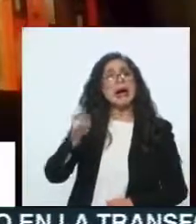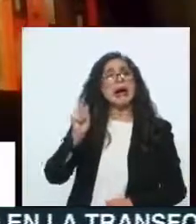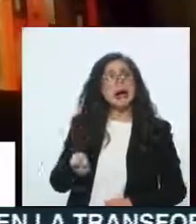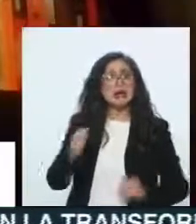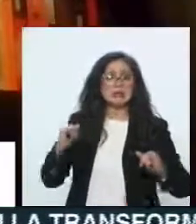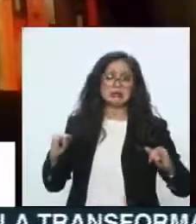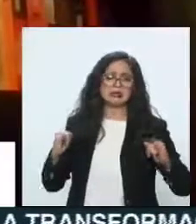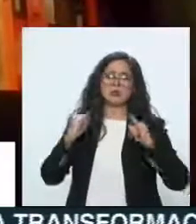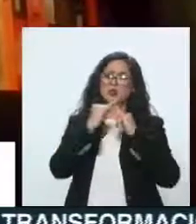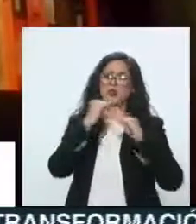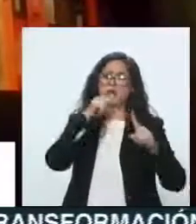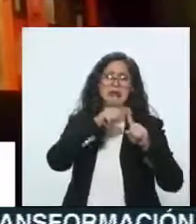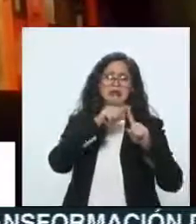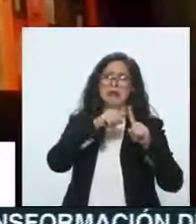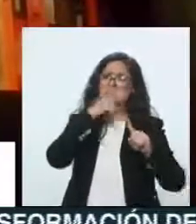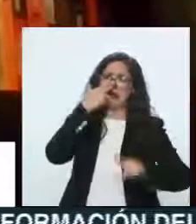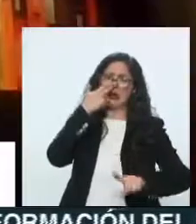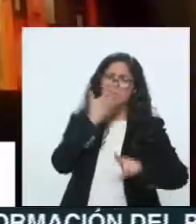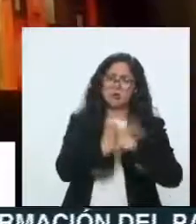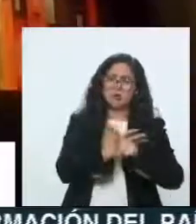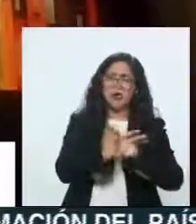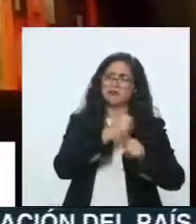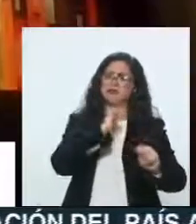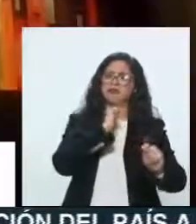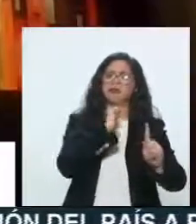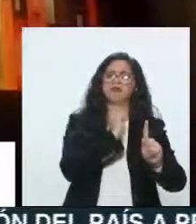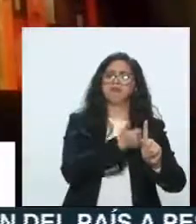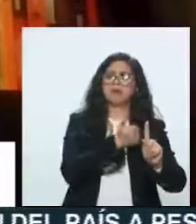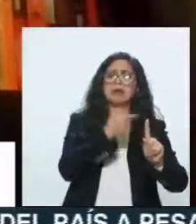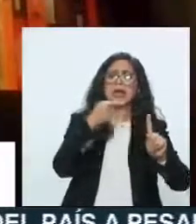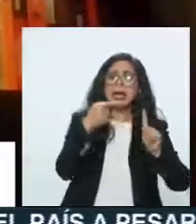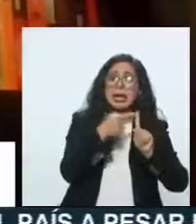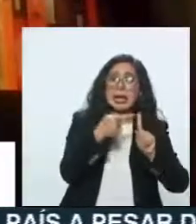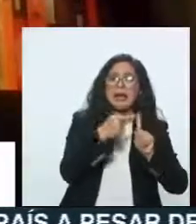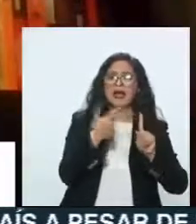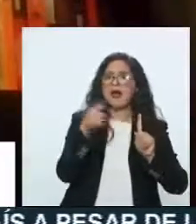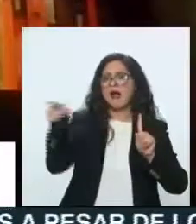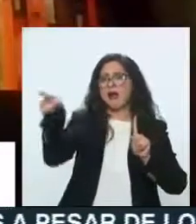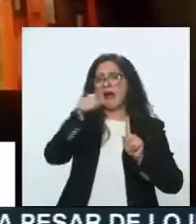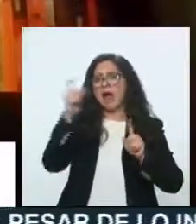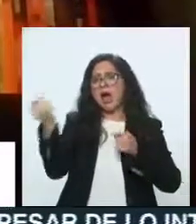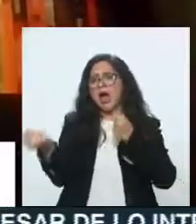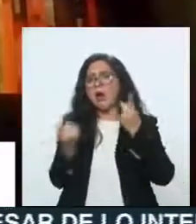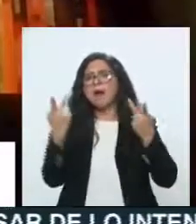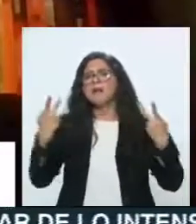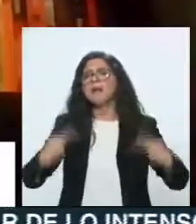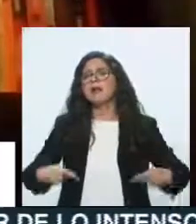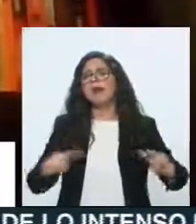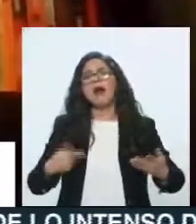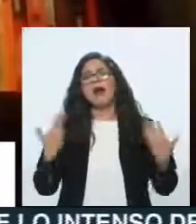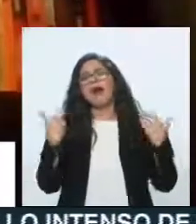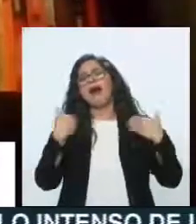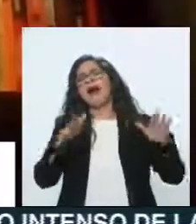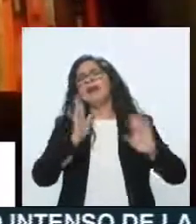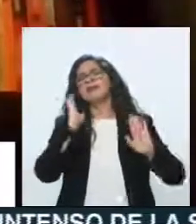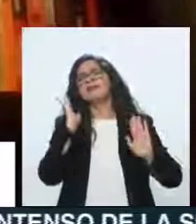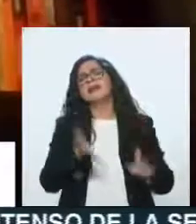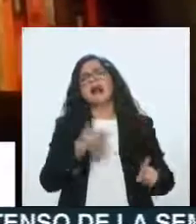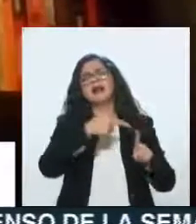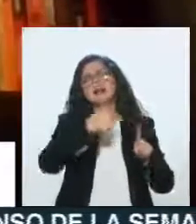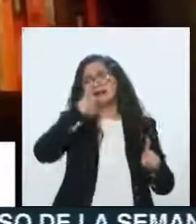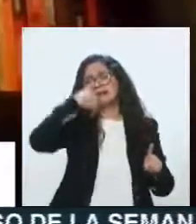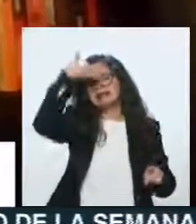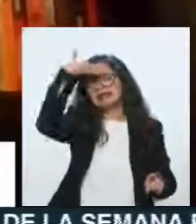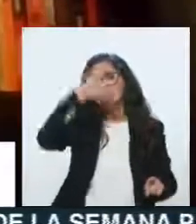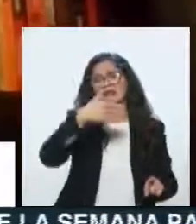autónomo, nada más que, pues no hay que obviar, básicamente, bueno, pues, de cuáles son